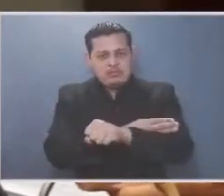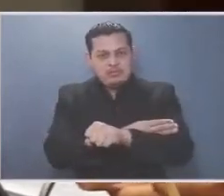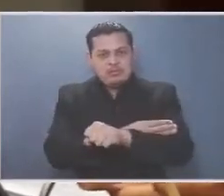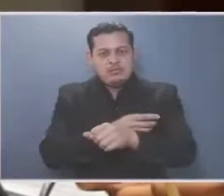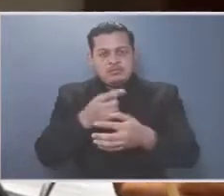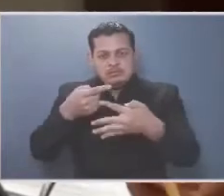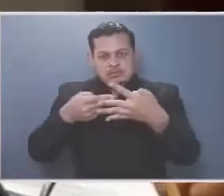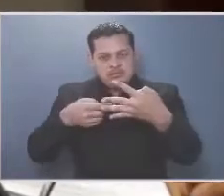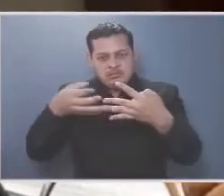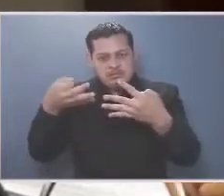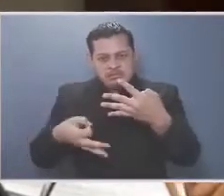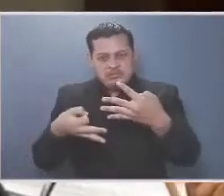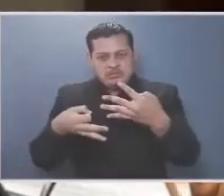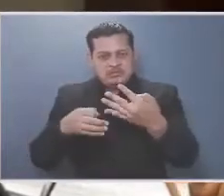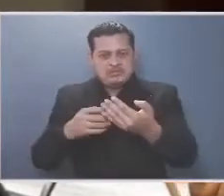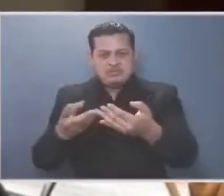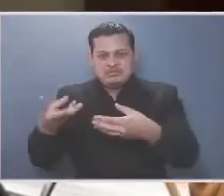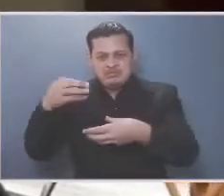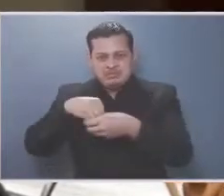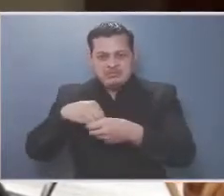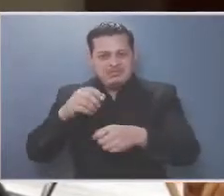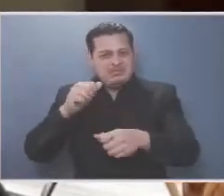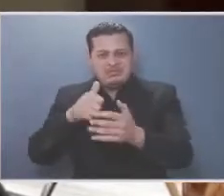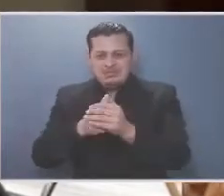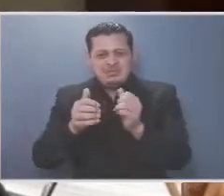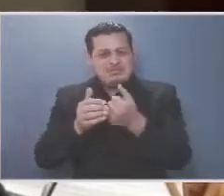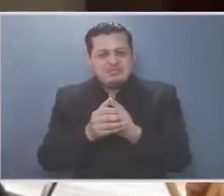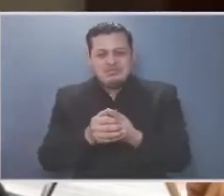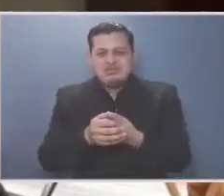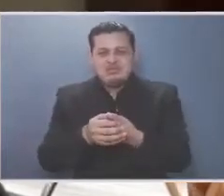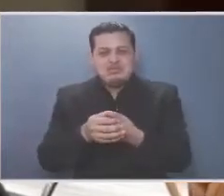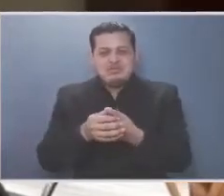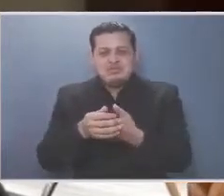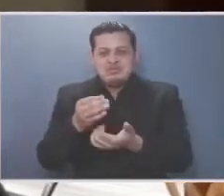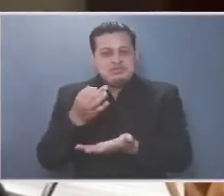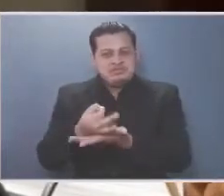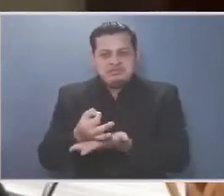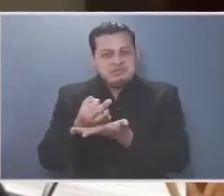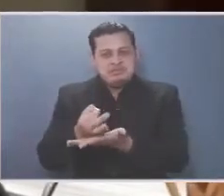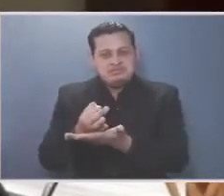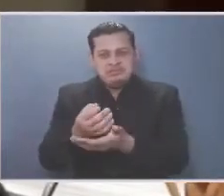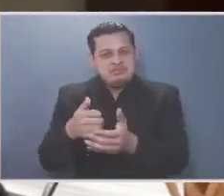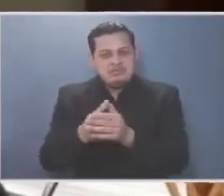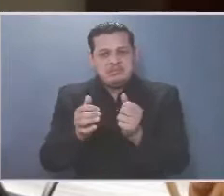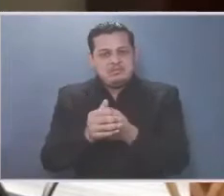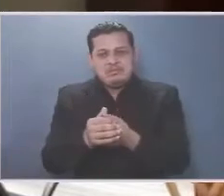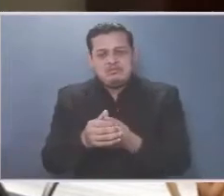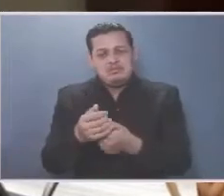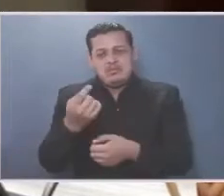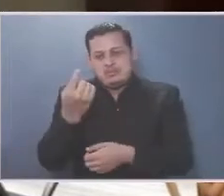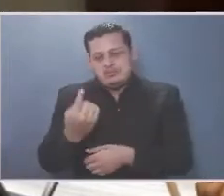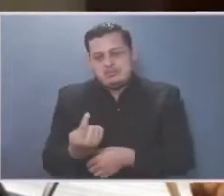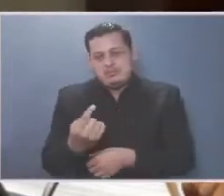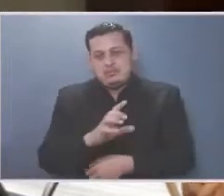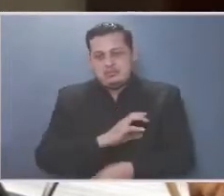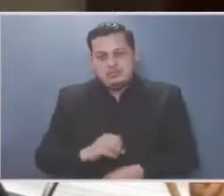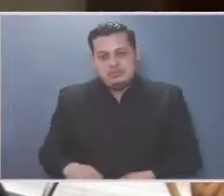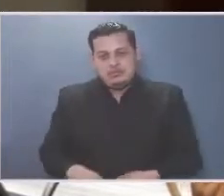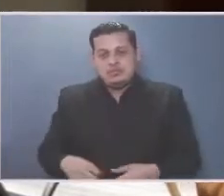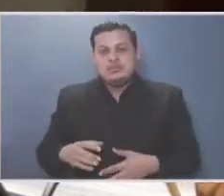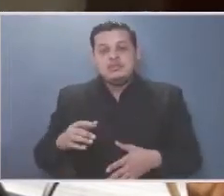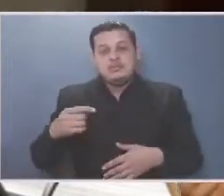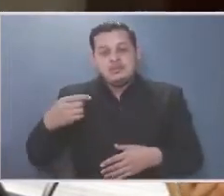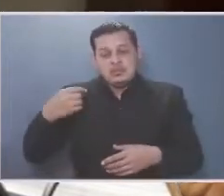leyes que que vinieron a molestar oa dañar económicamente a los salvadoreños esto es histórico me